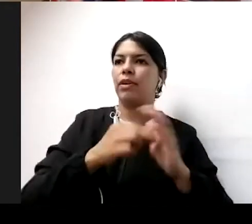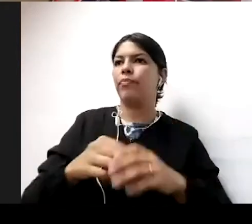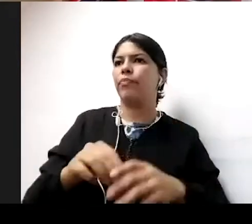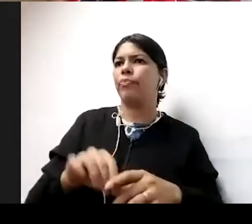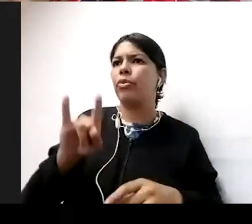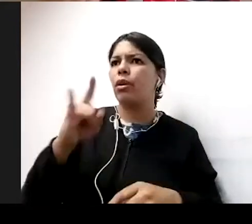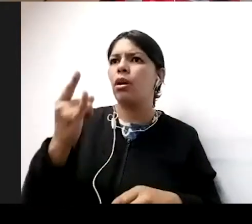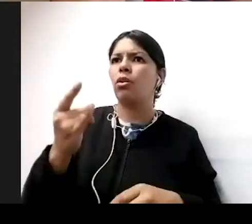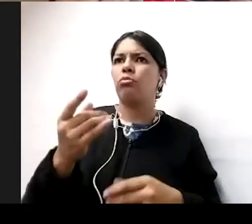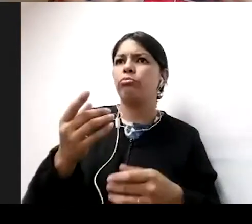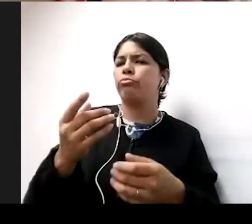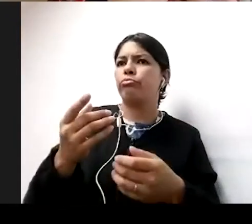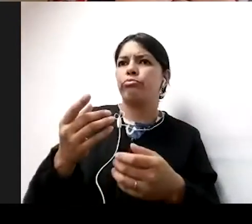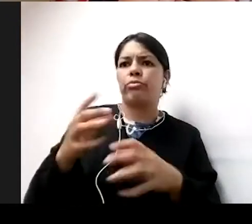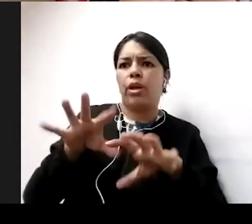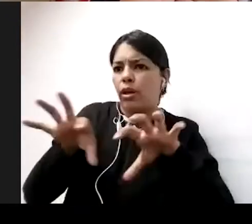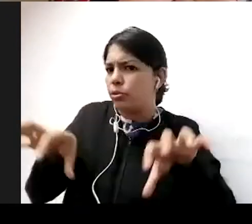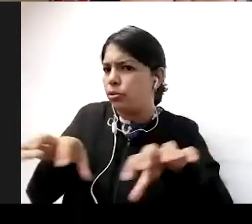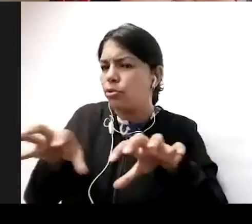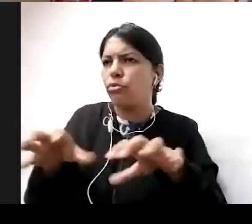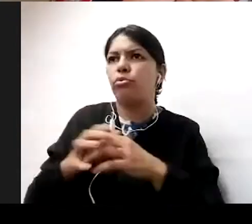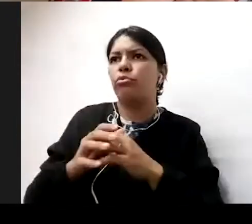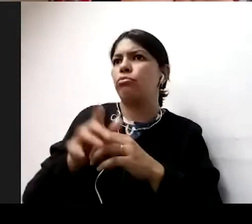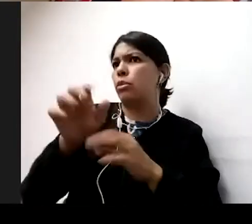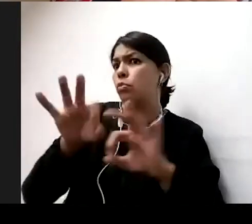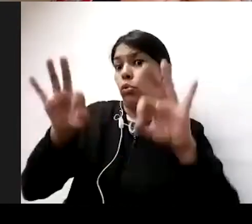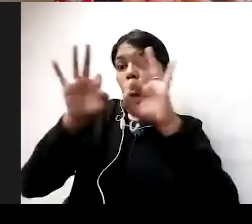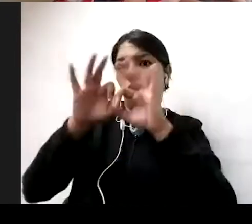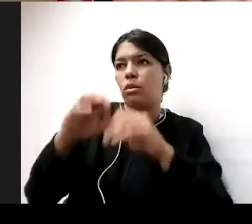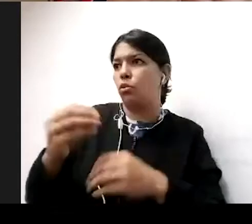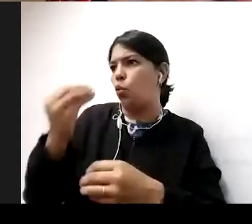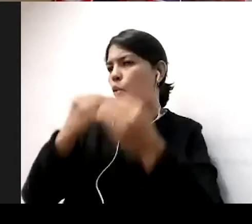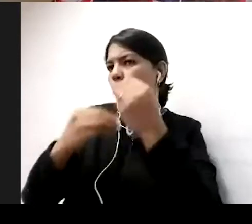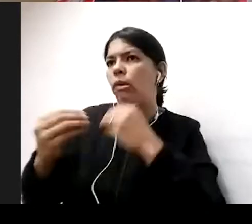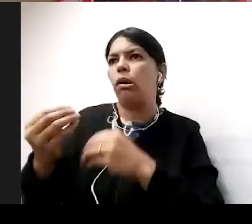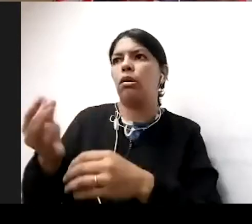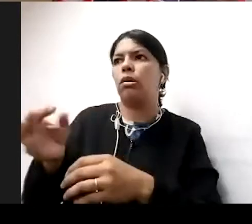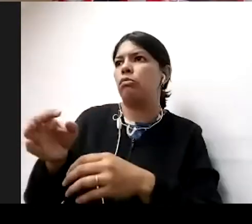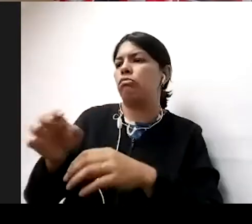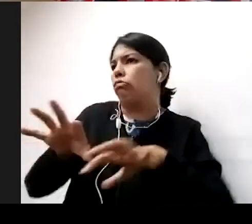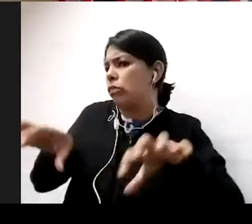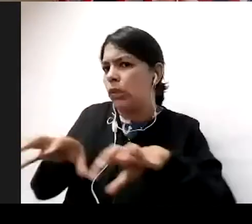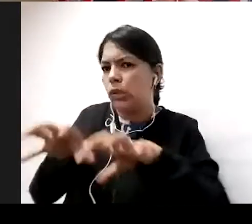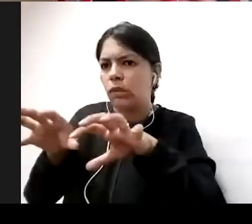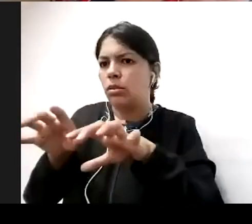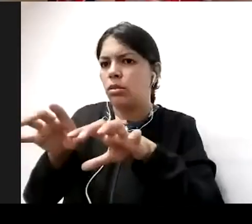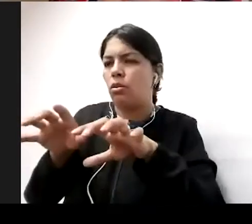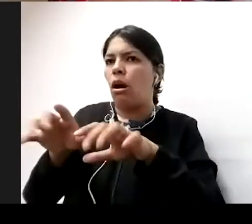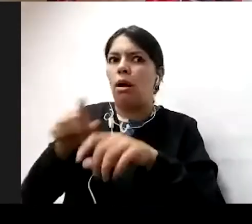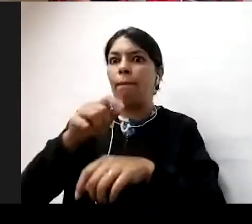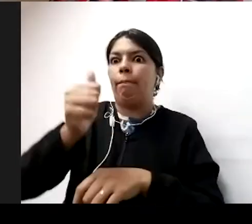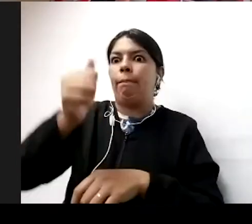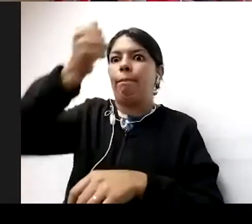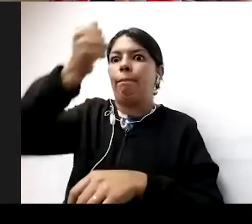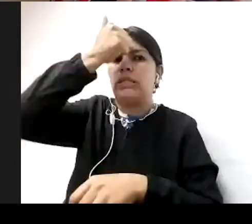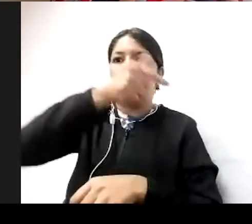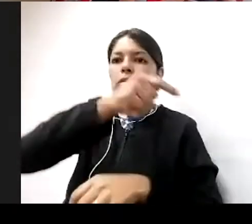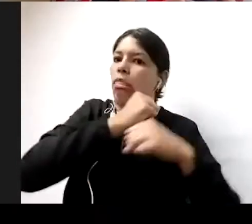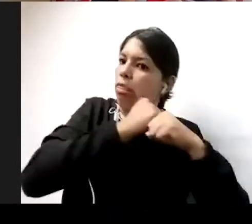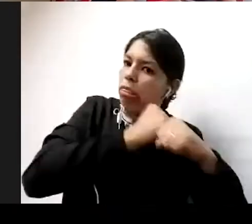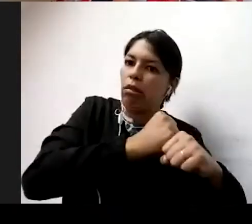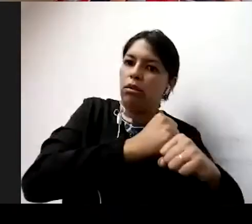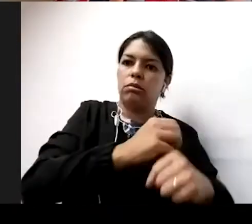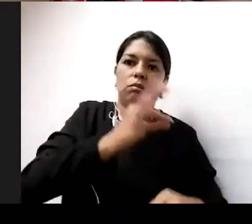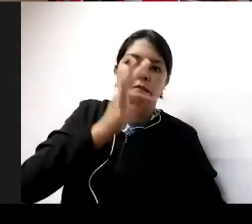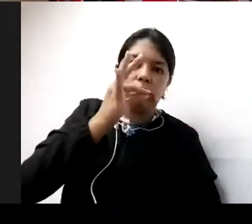conductas o acciones que antes eran más importantes para la persona que consume. Por ejemplo, el consumo de drogas que